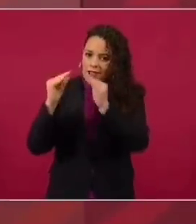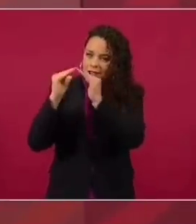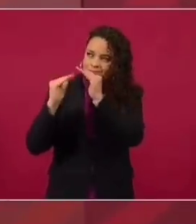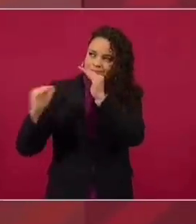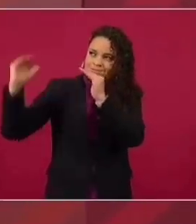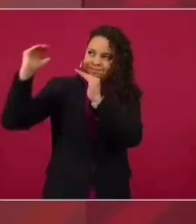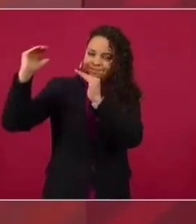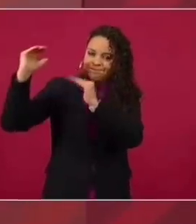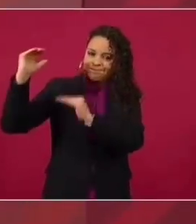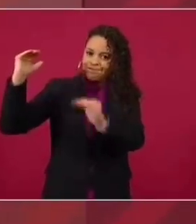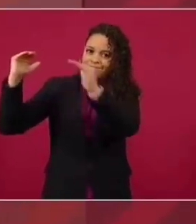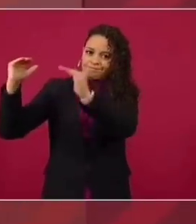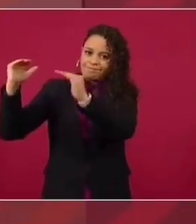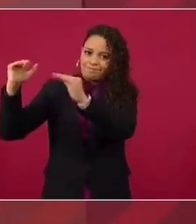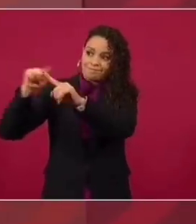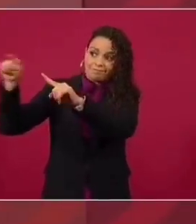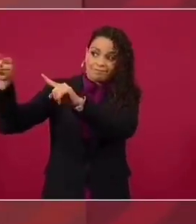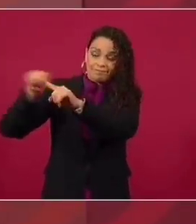de las élites.